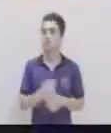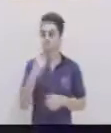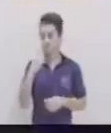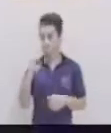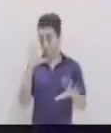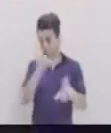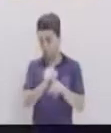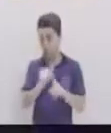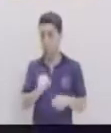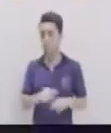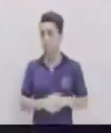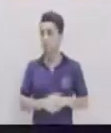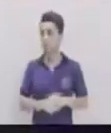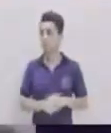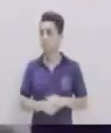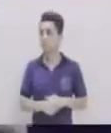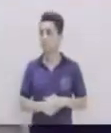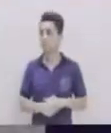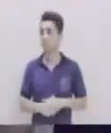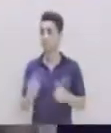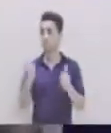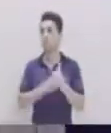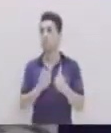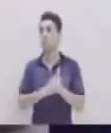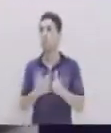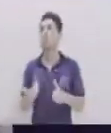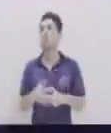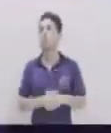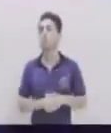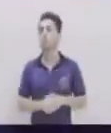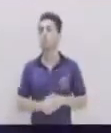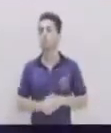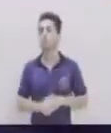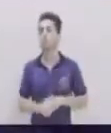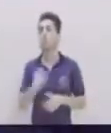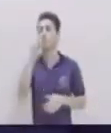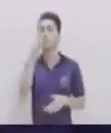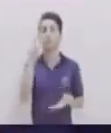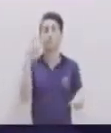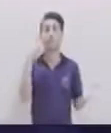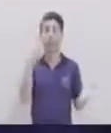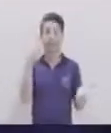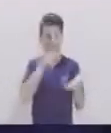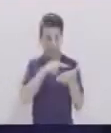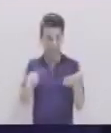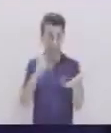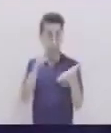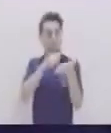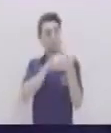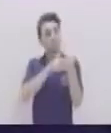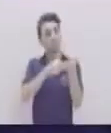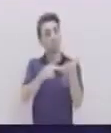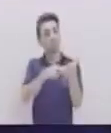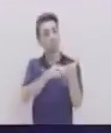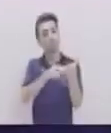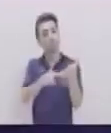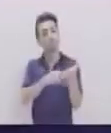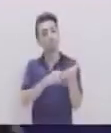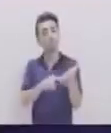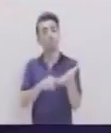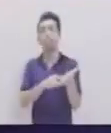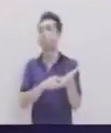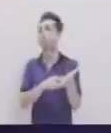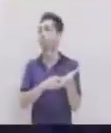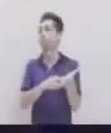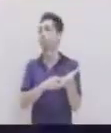permitirán identificar estas dificultades. Número 1. Seguir con el dedo lo que estás leyendo. Si tú lees